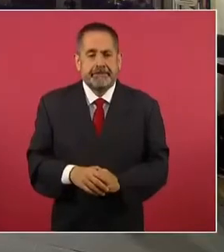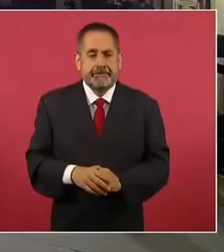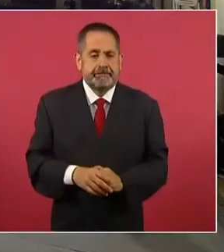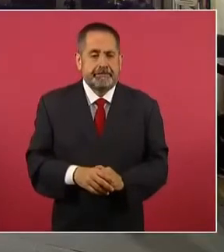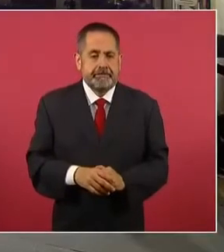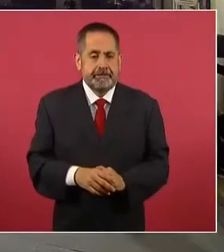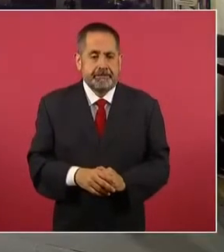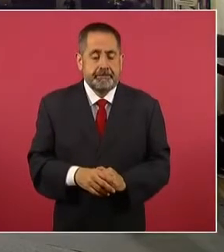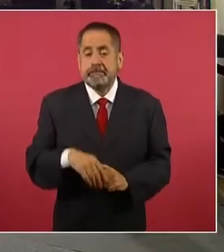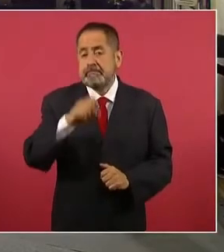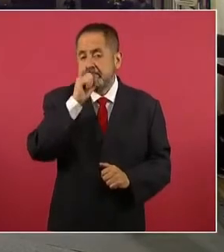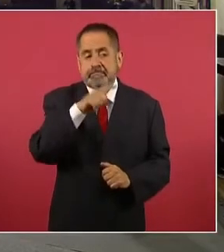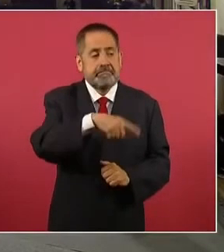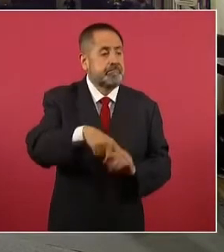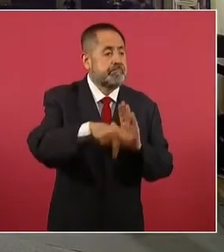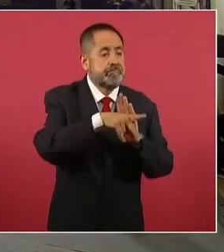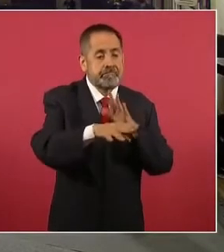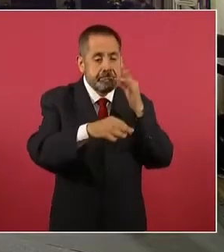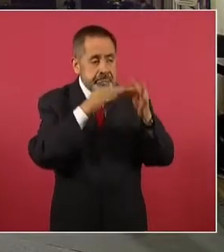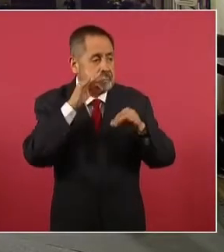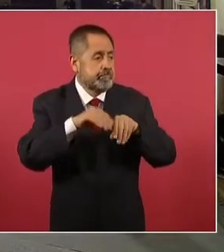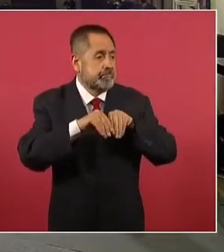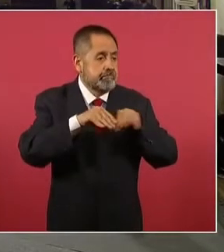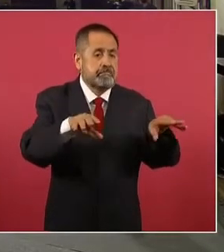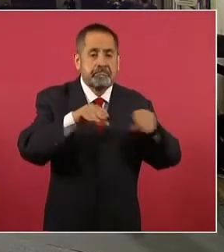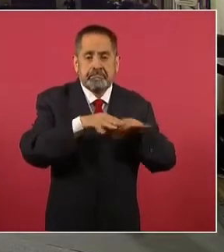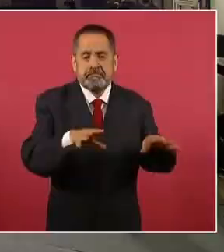Los medios de información,